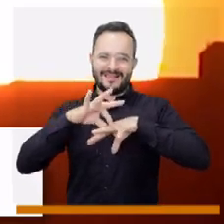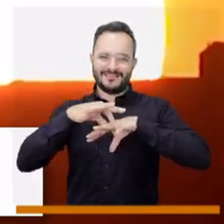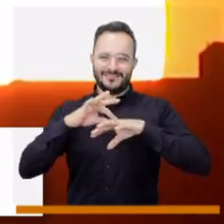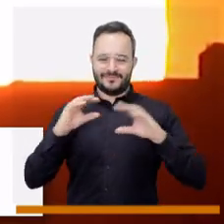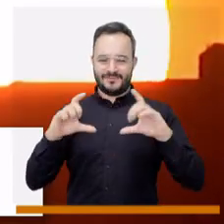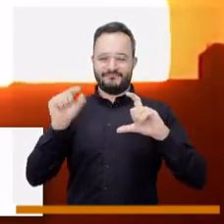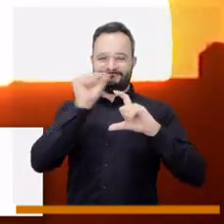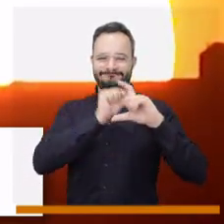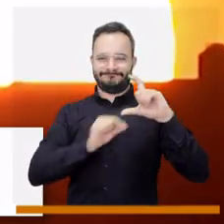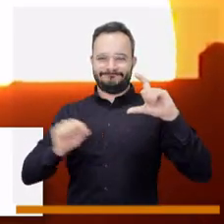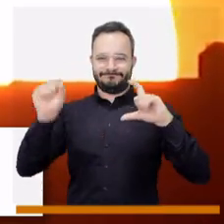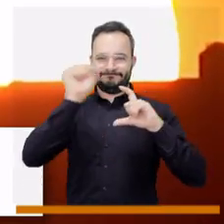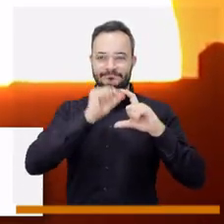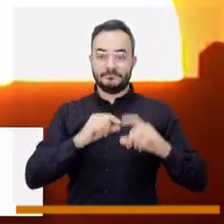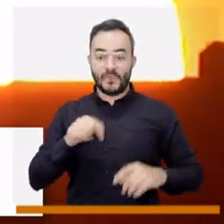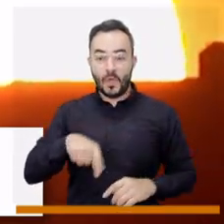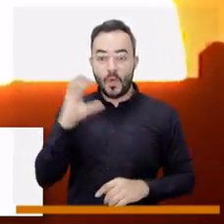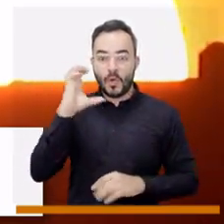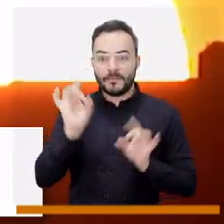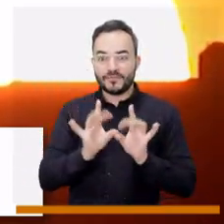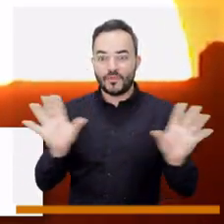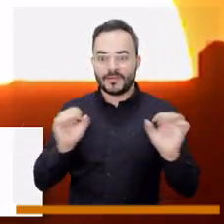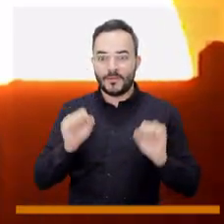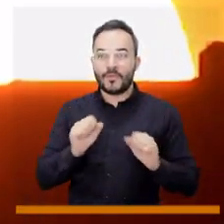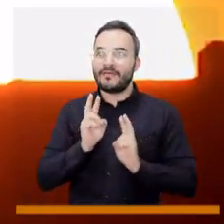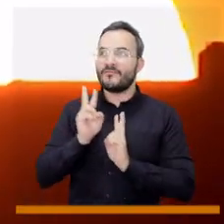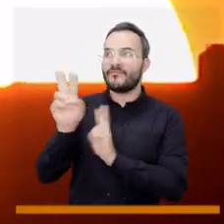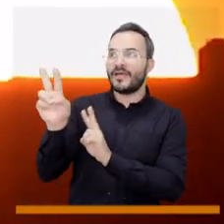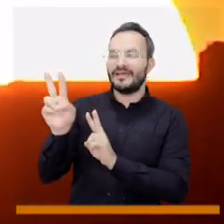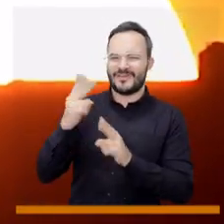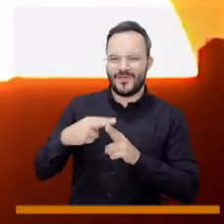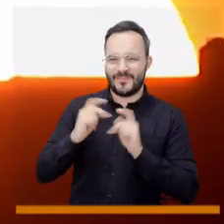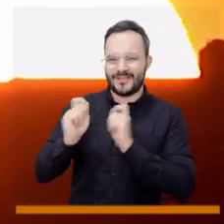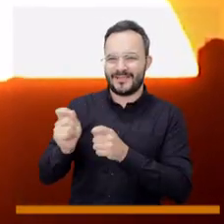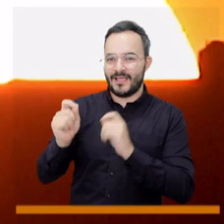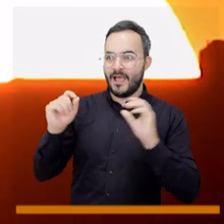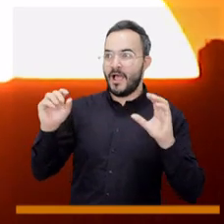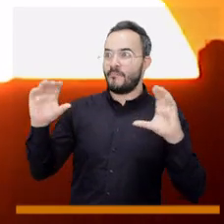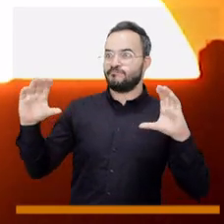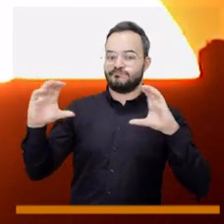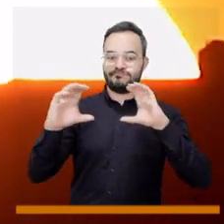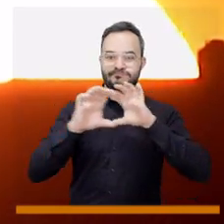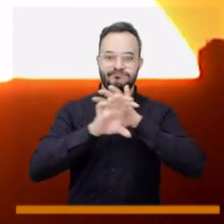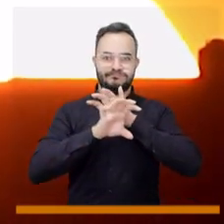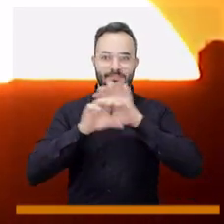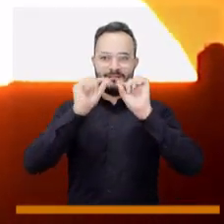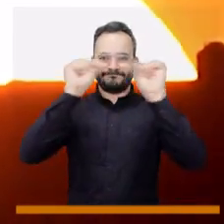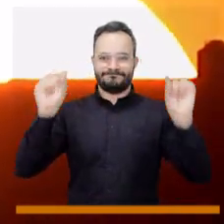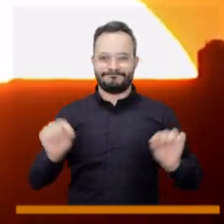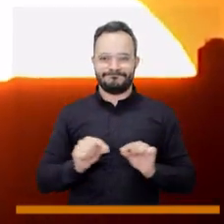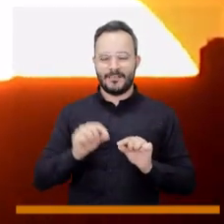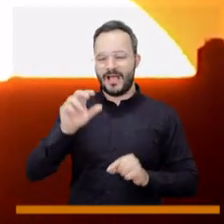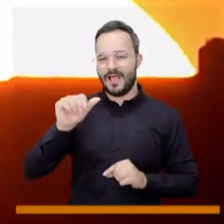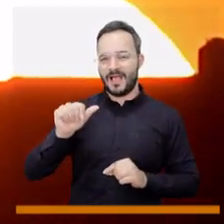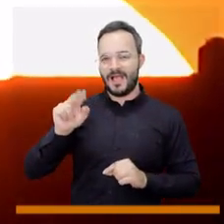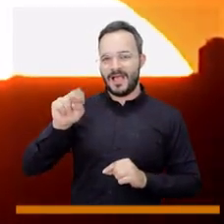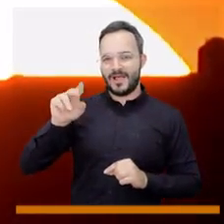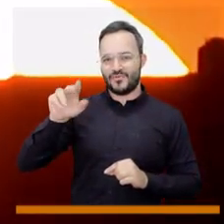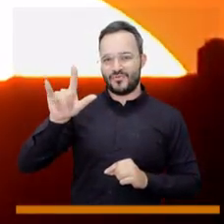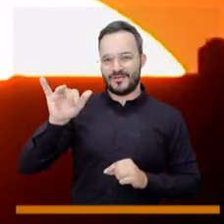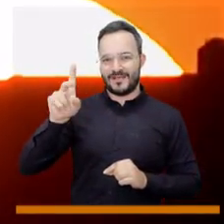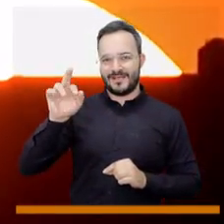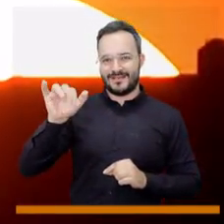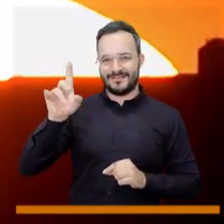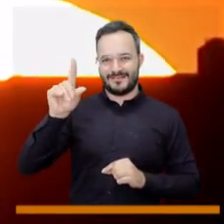vamos a tener la oportunidad de ver la totalidad de la anularidad, que así se llama ese tipo de eclipse. Pero no en todas partes se ve completo.